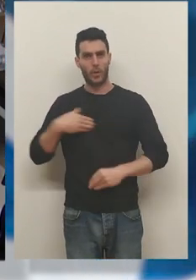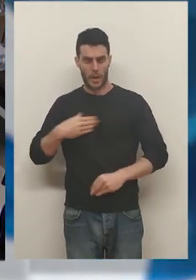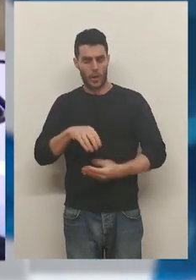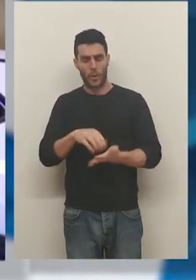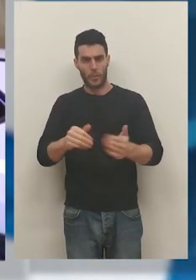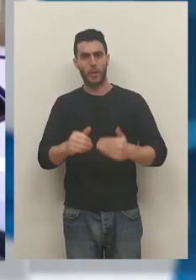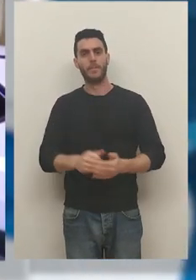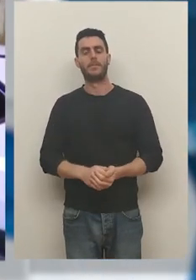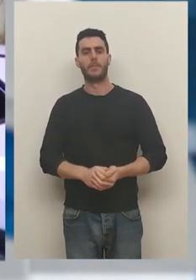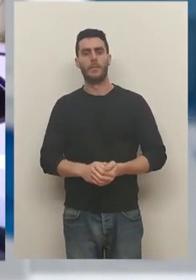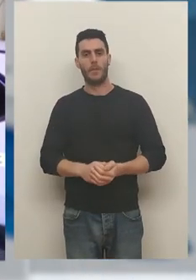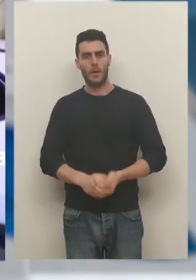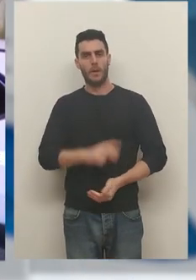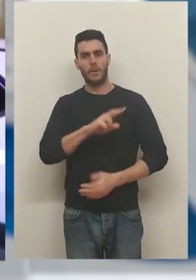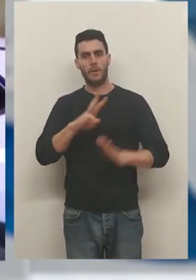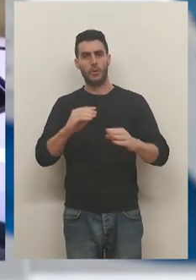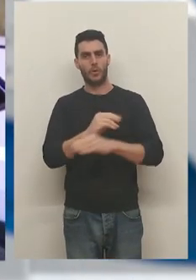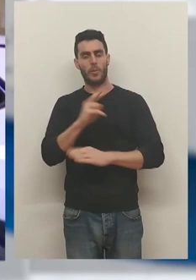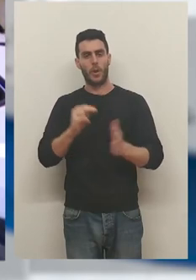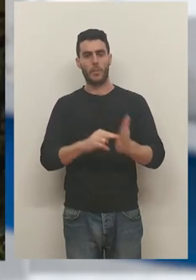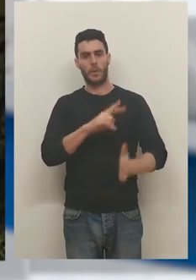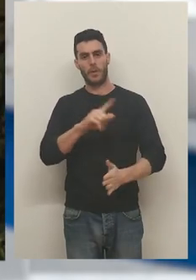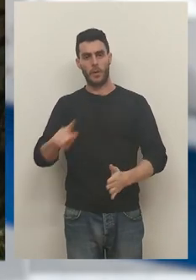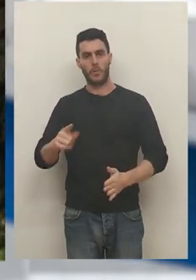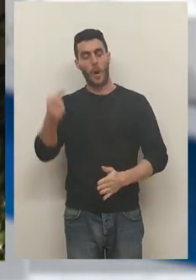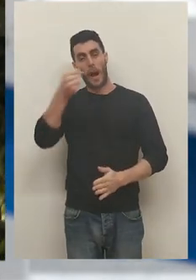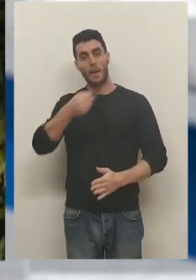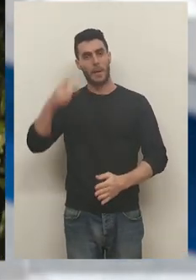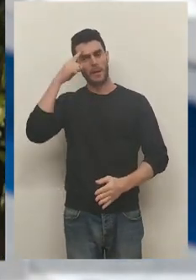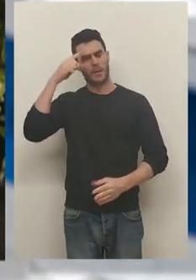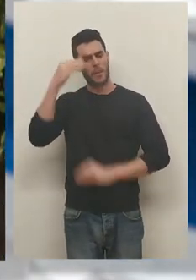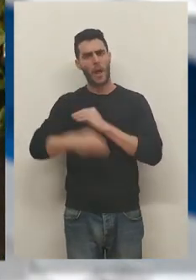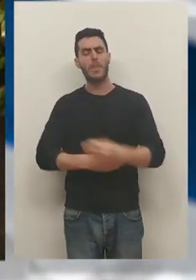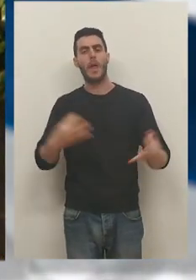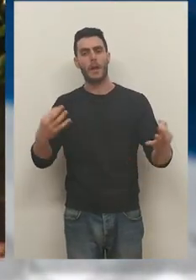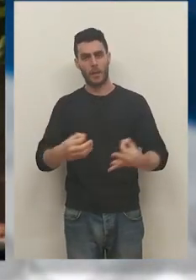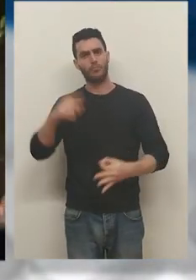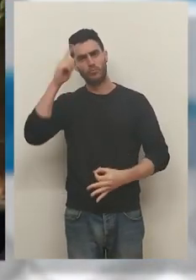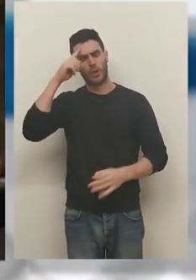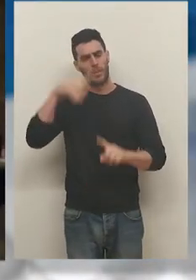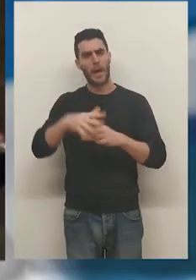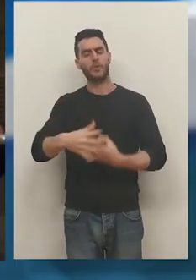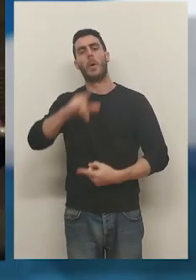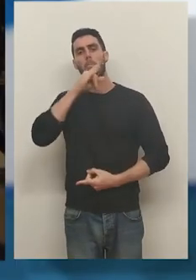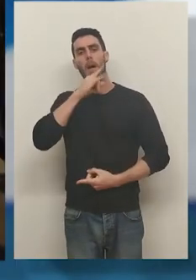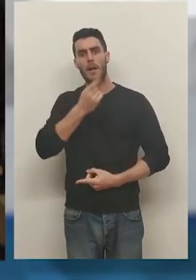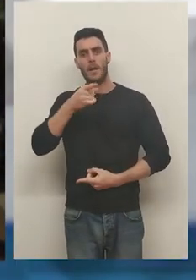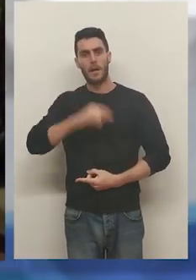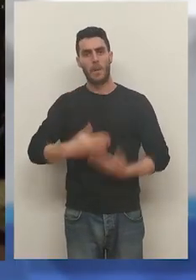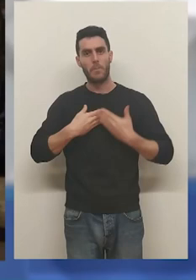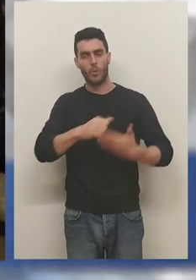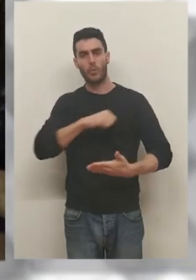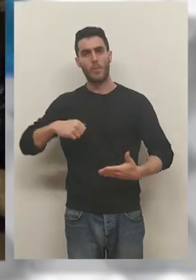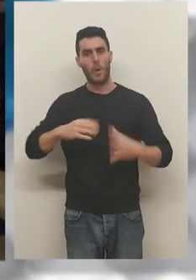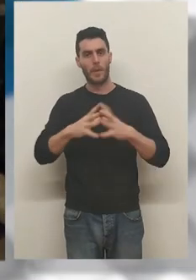ninguna aquel 28 de octubre de 2021 Almeida sabía lo que hacía conocía la ilicitud de sus hechos y